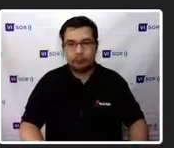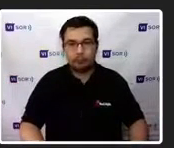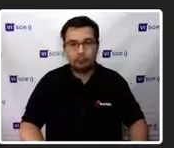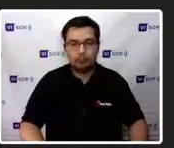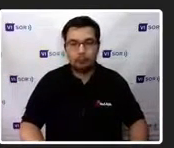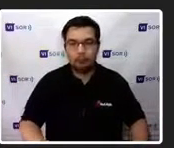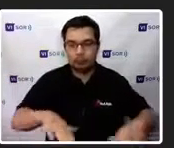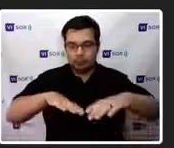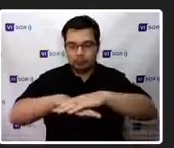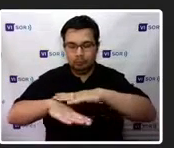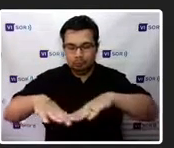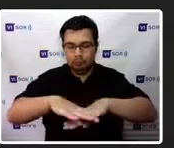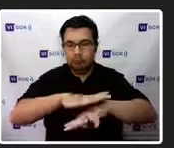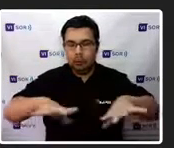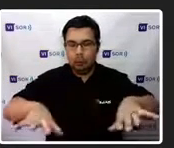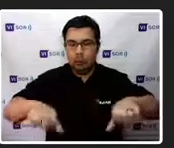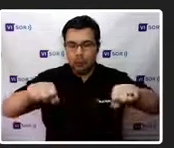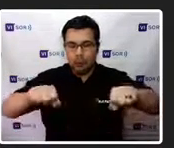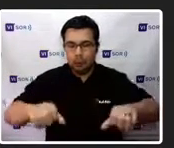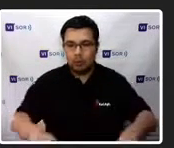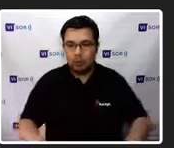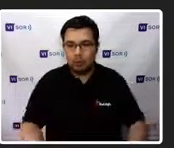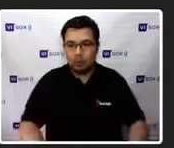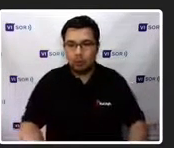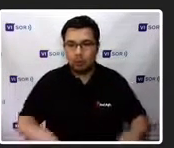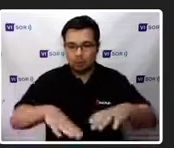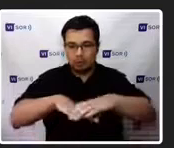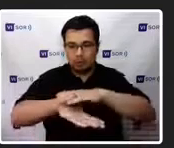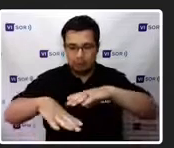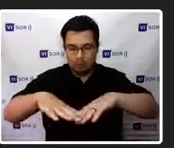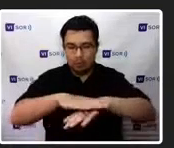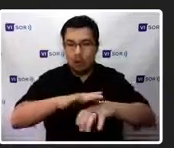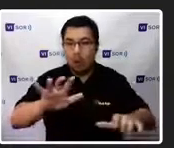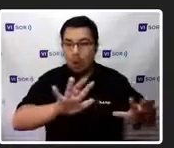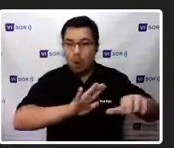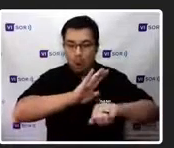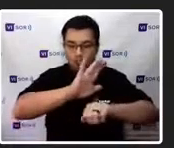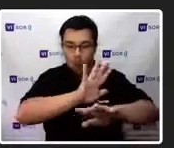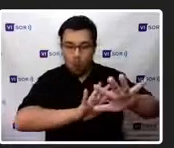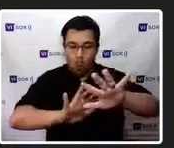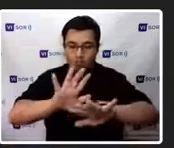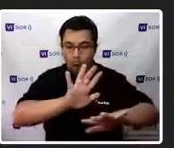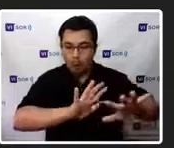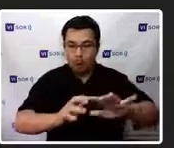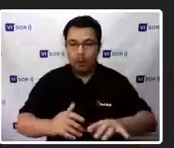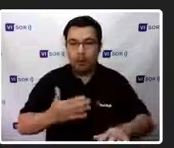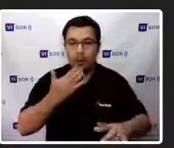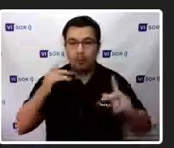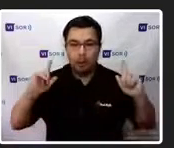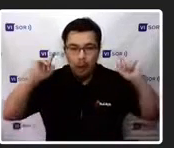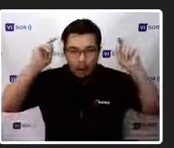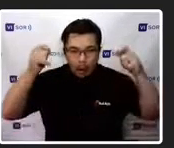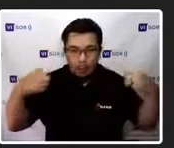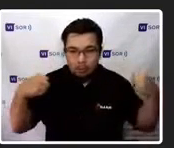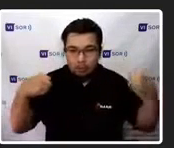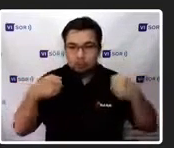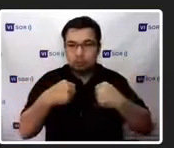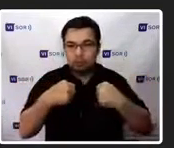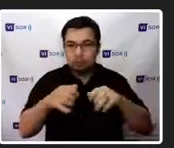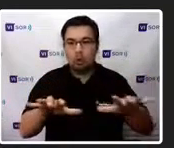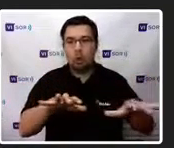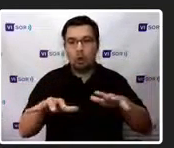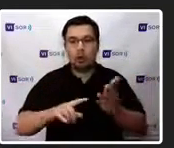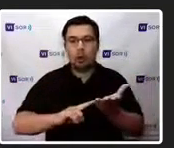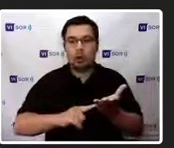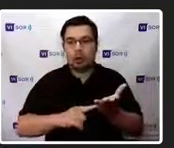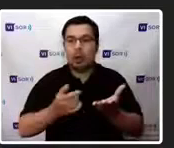para proteger nuestros pies. Lo mismo así, vestimenta de abrigo, cosas técnicas, pero eso igual, digamos, no es